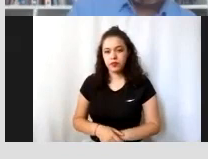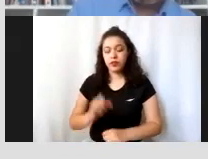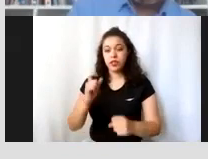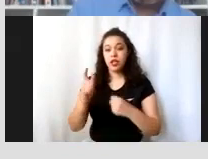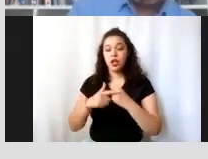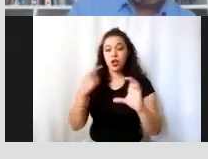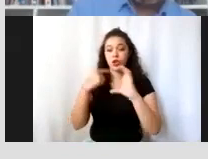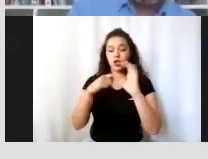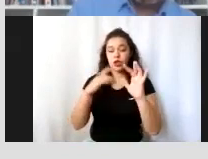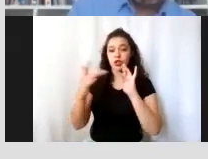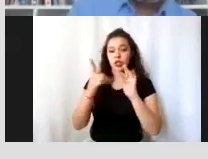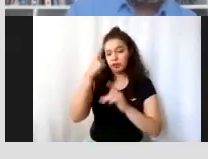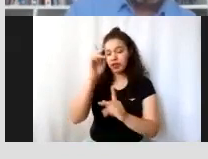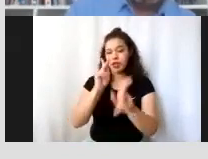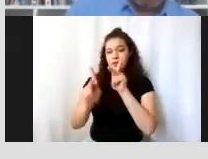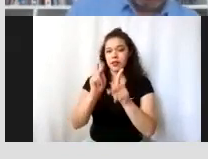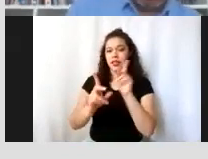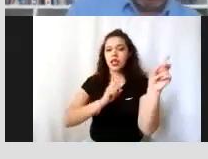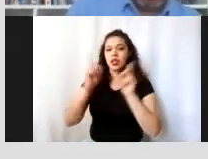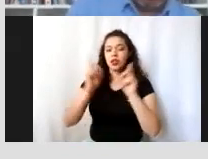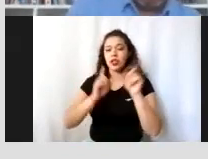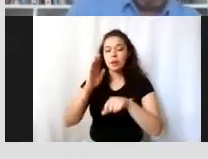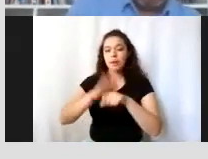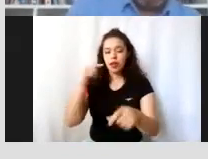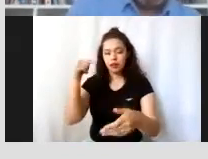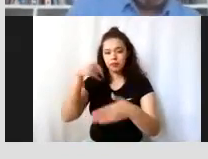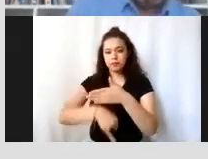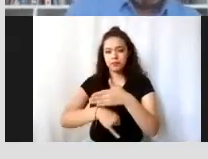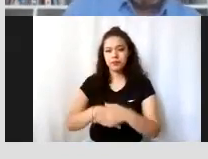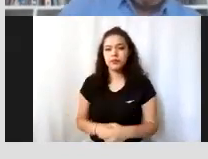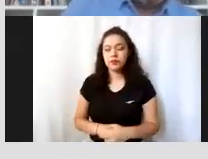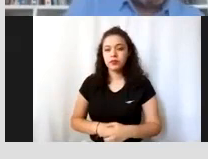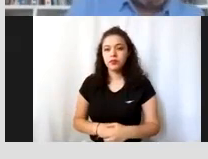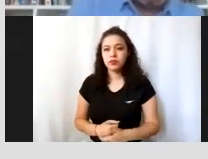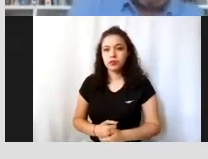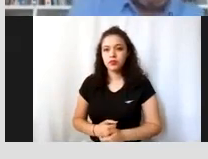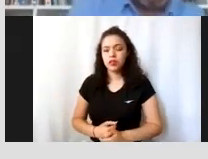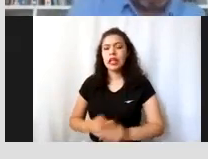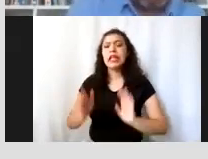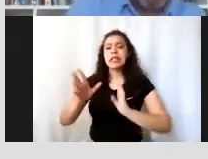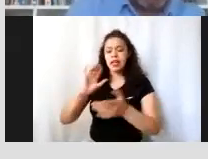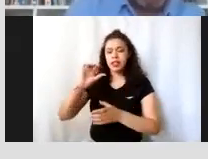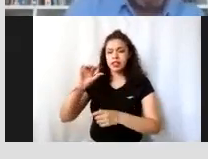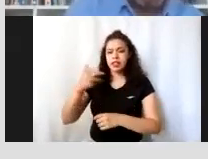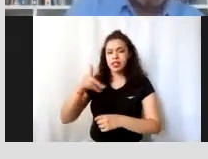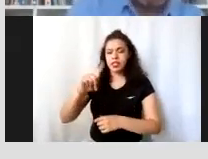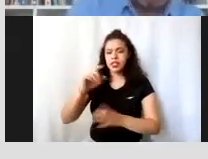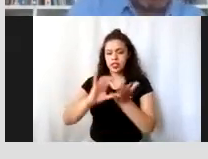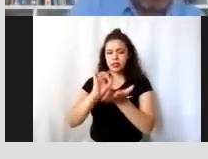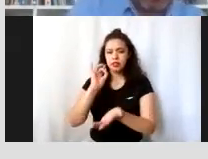para poder platicar contigo algunas dudas más específicas? Ah, ya se los puse en el chat, se los vuelvo a poner ahorita.